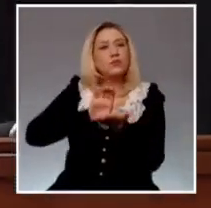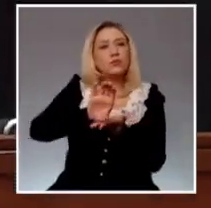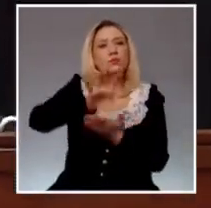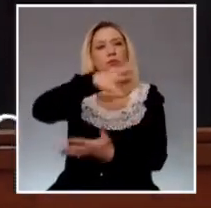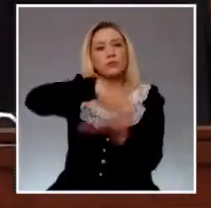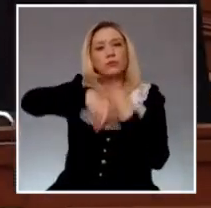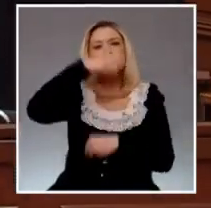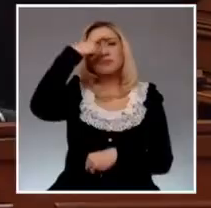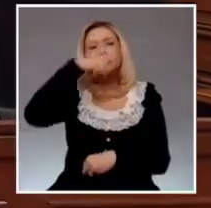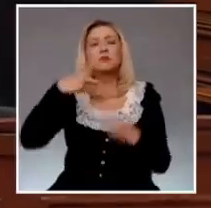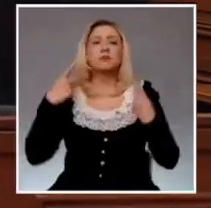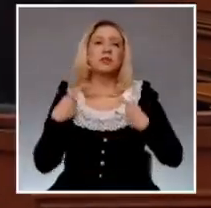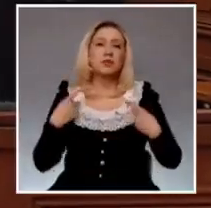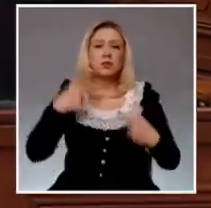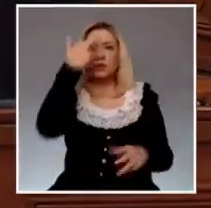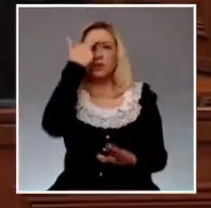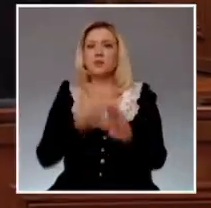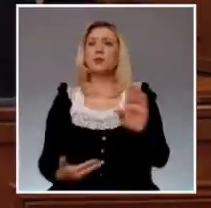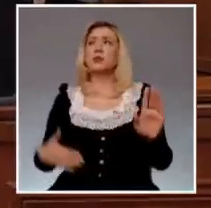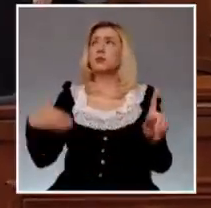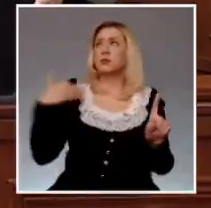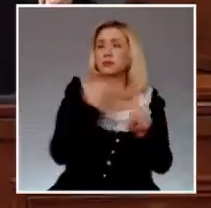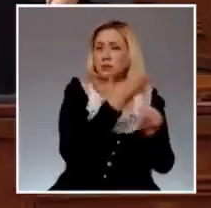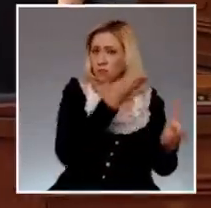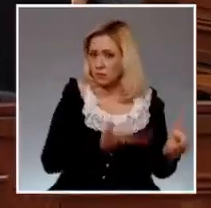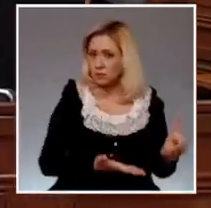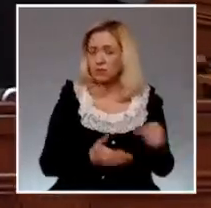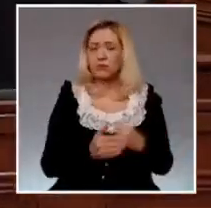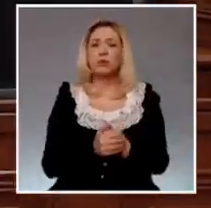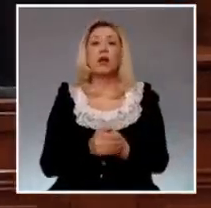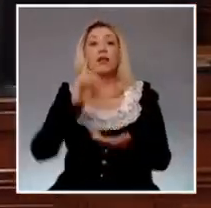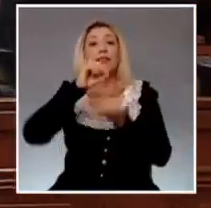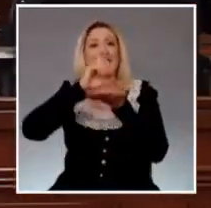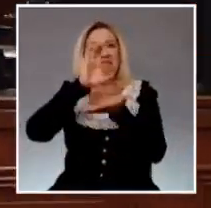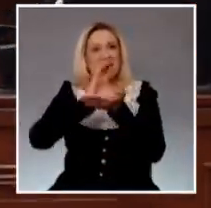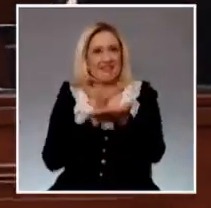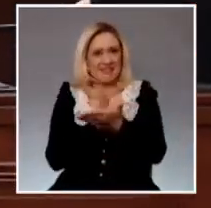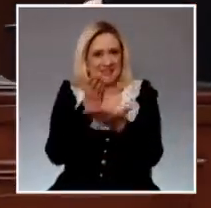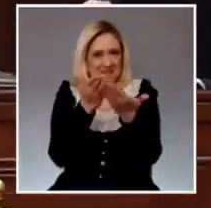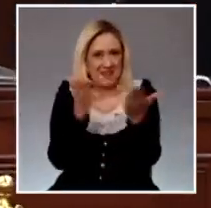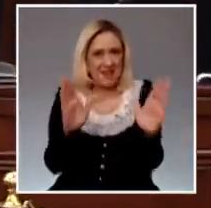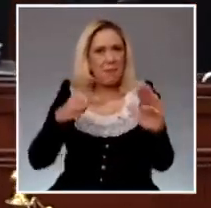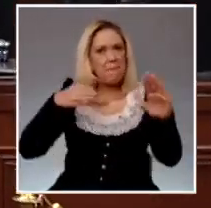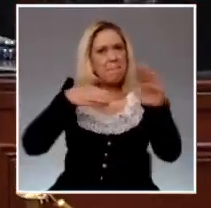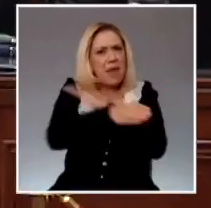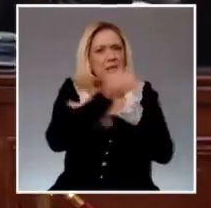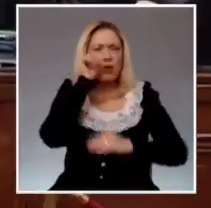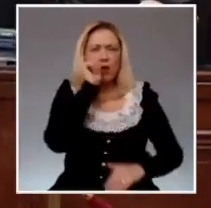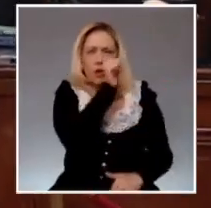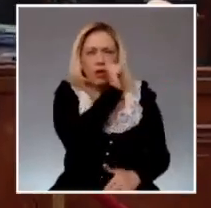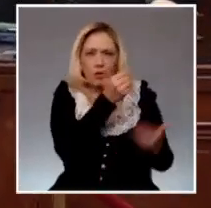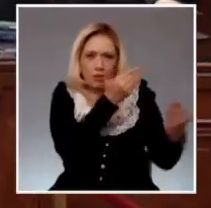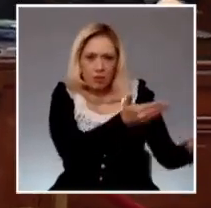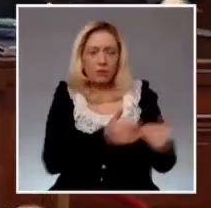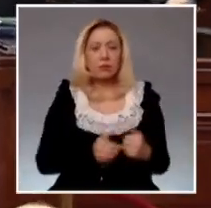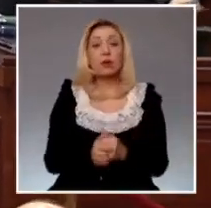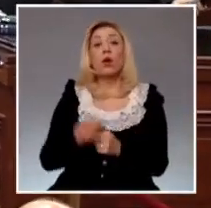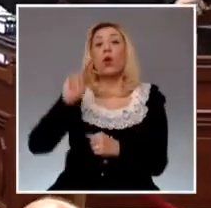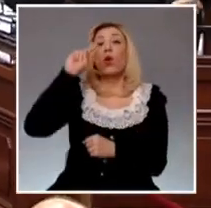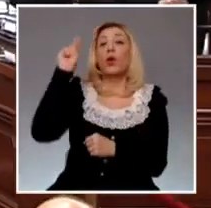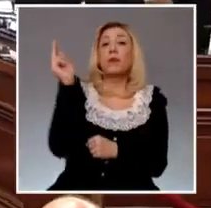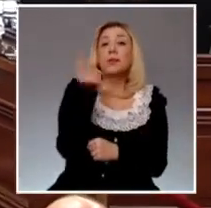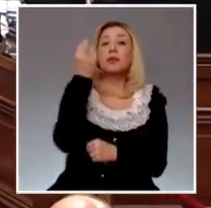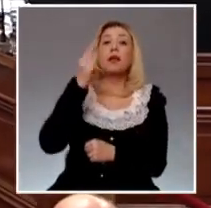del delito, la accesibilidad de las personas con discapacidad al metro, la equiparación de universidades privadas con autoridades